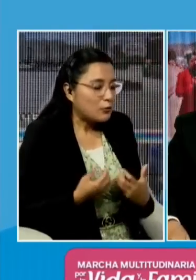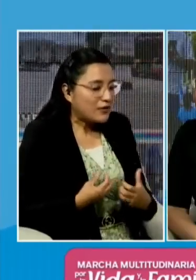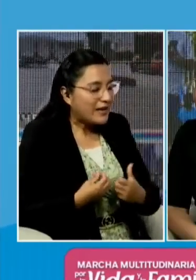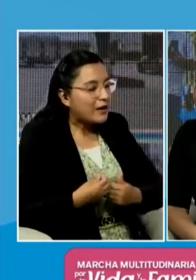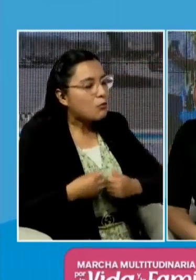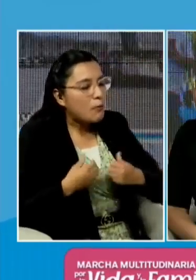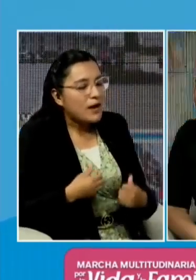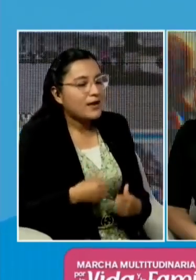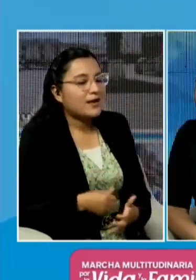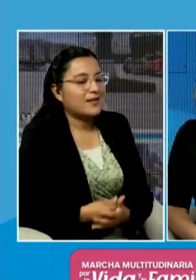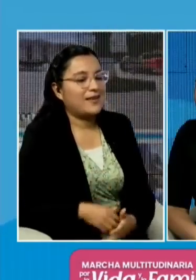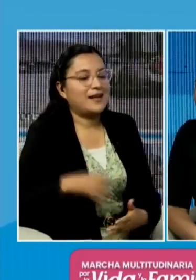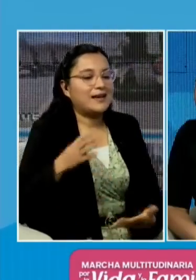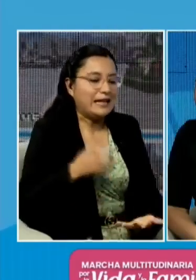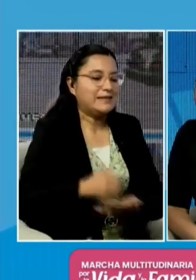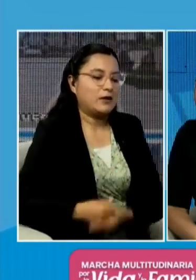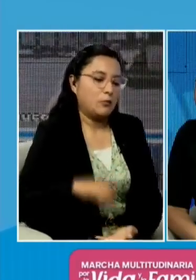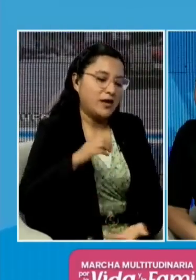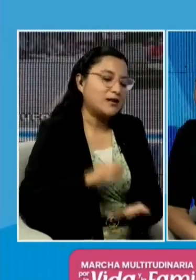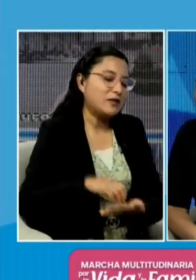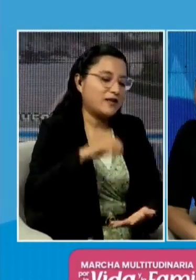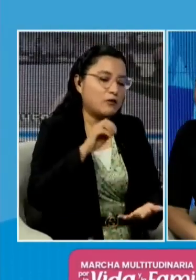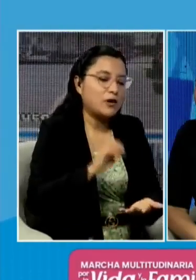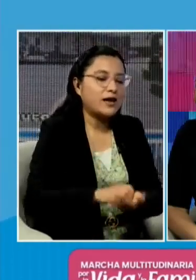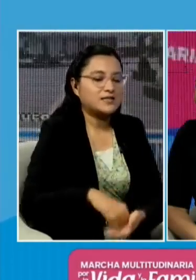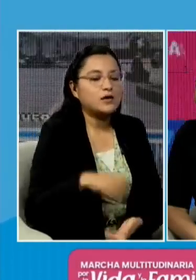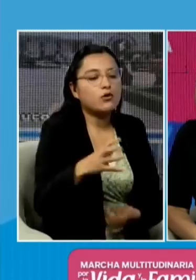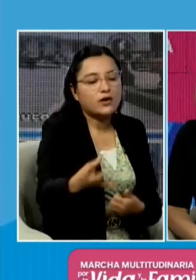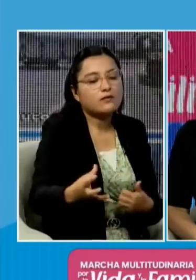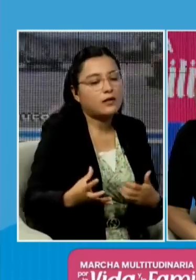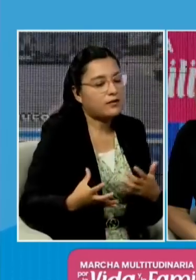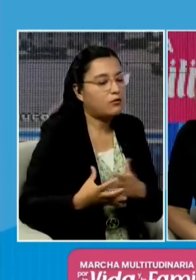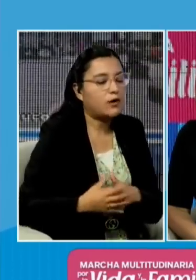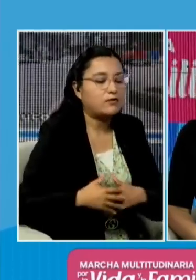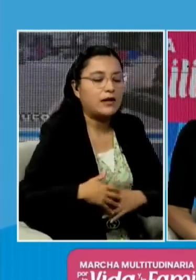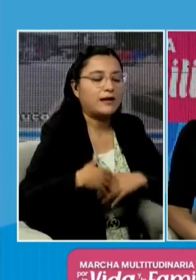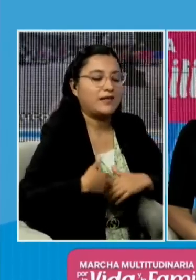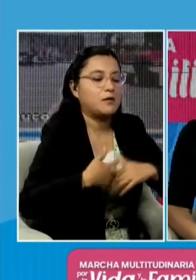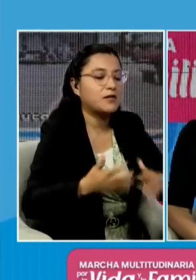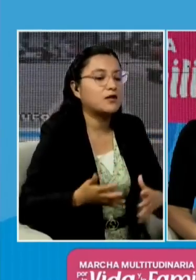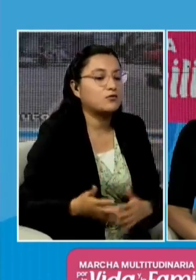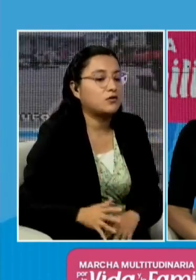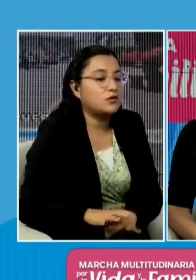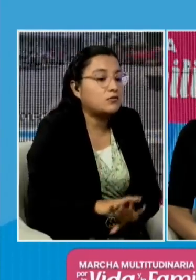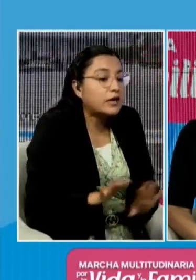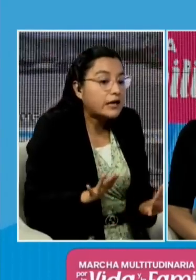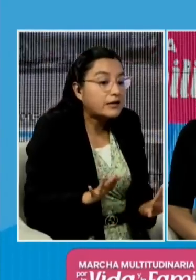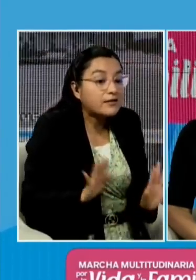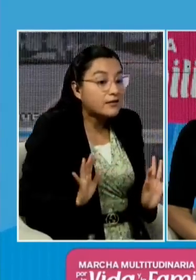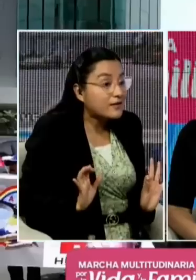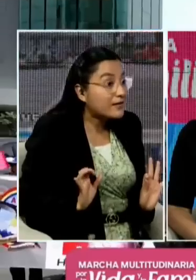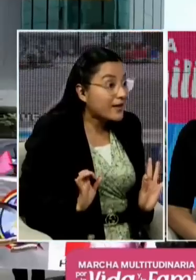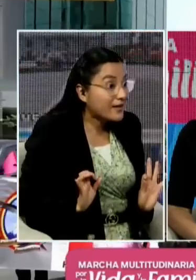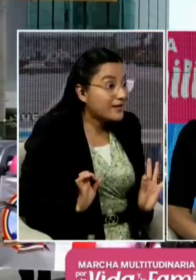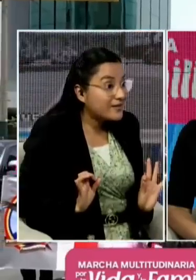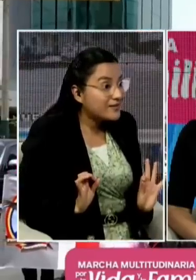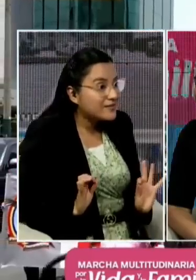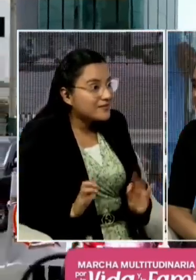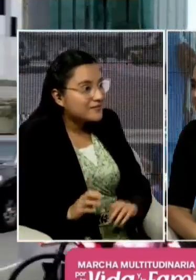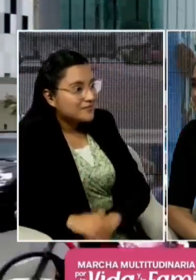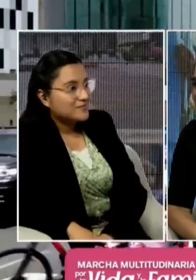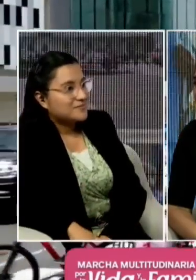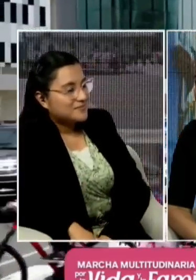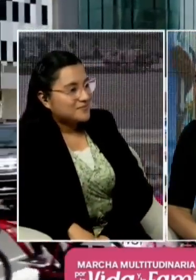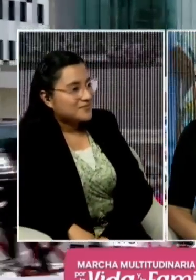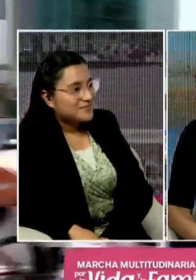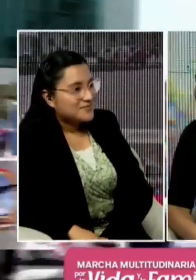¿Verdaderamente te gustaría como madre que te dijera el Estado, mira, tienes que educar así, o esto, esta educación es la que se le va a brindar a tus hijos, y tú calladita sin decir nada?